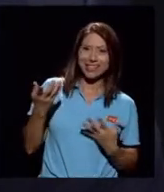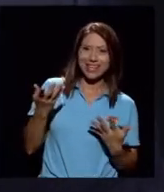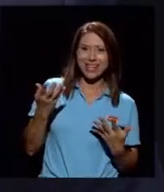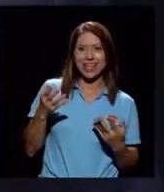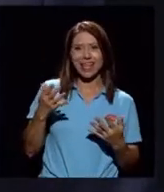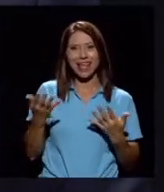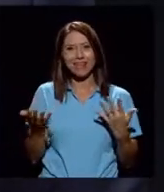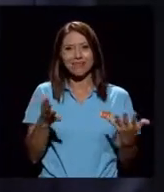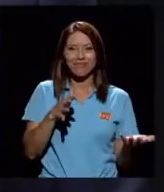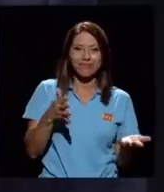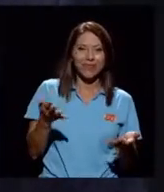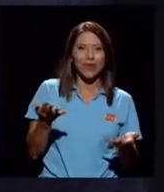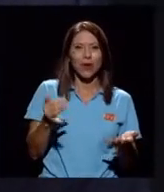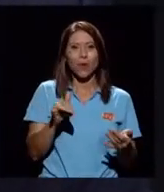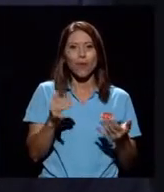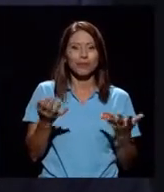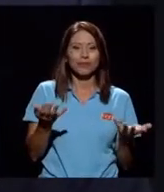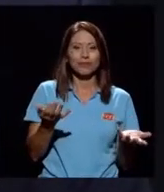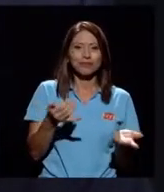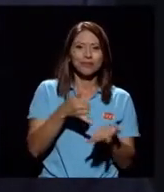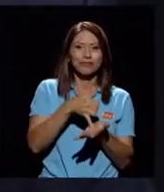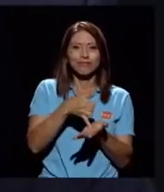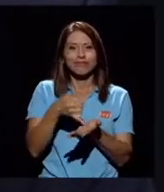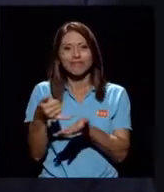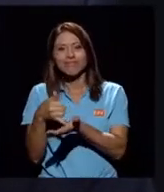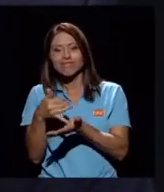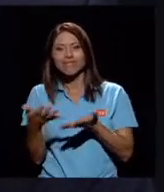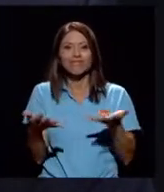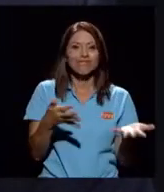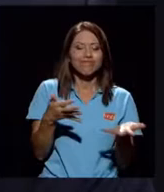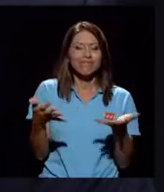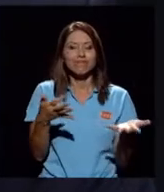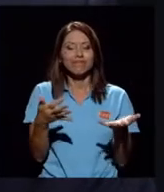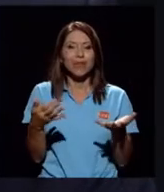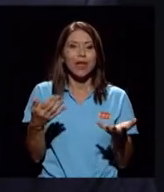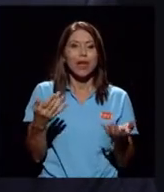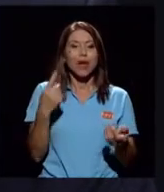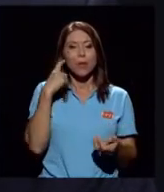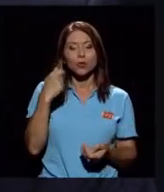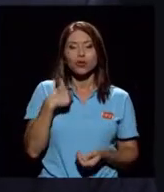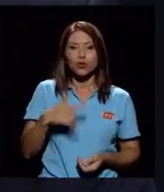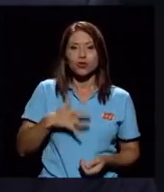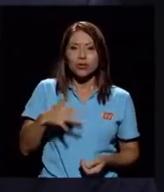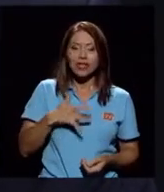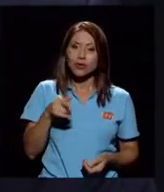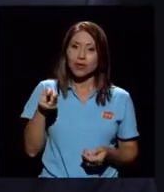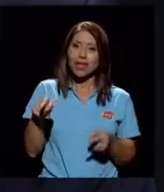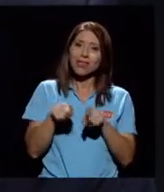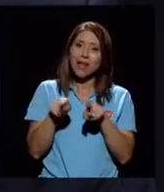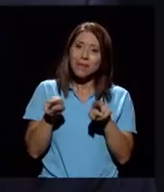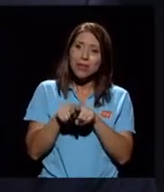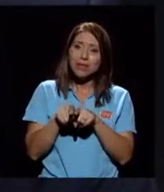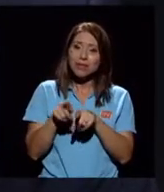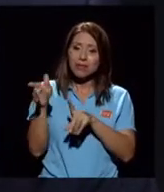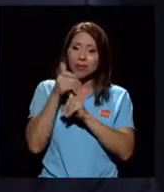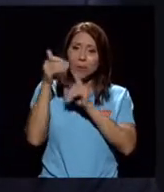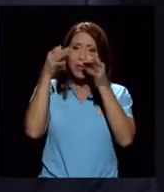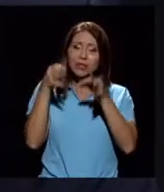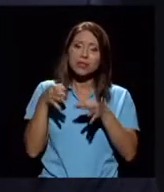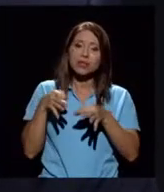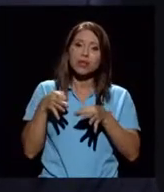el chad o el gorila chad porque yo siento que también ahí se han venido posponiendo las decisiones